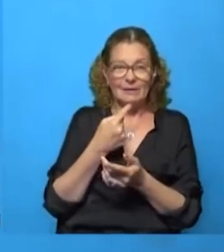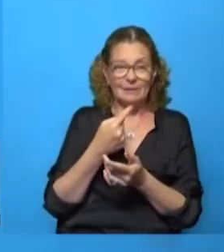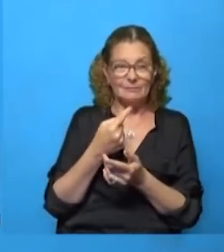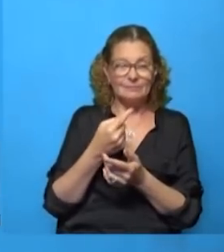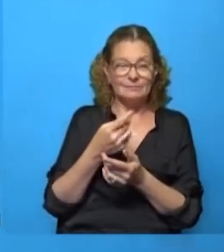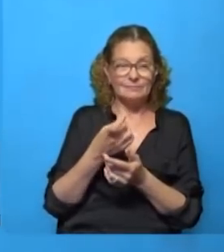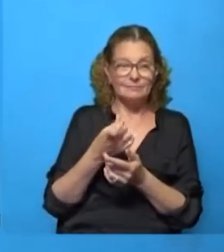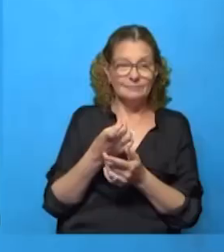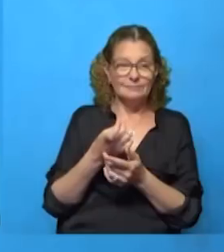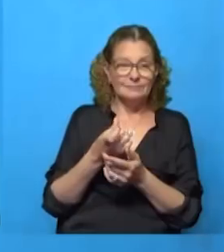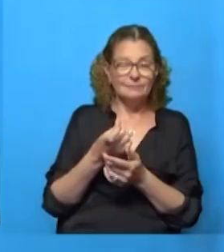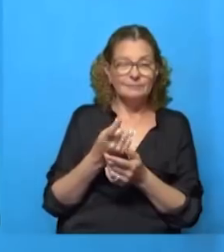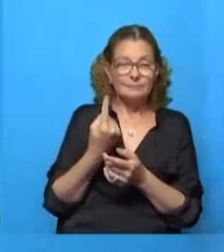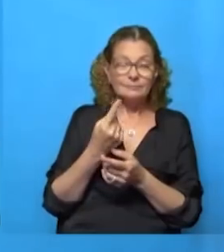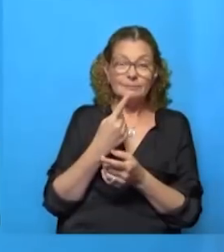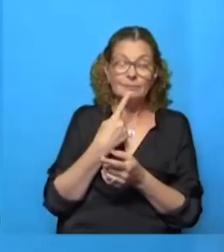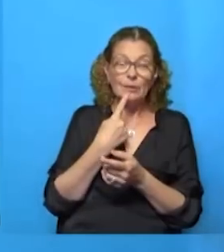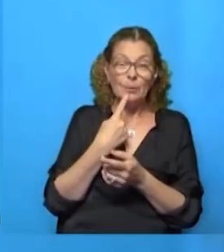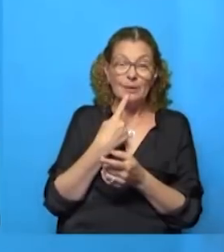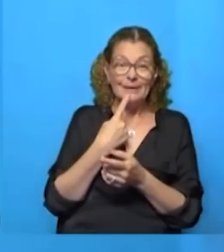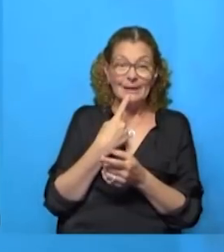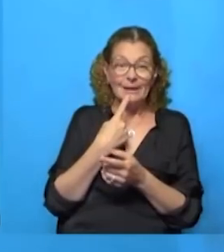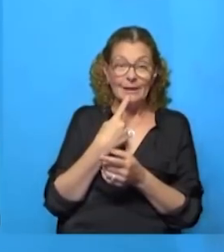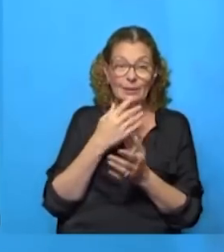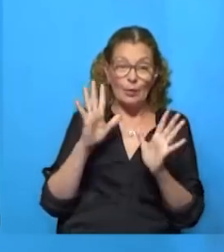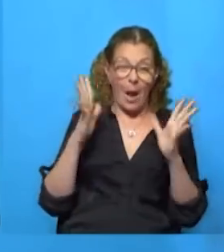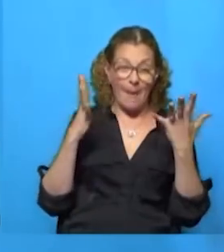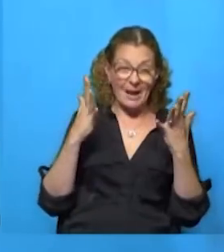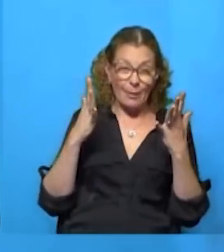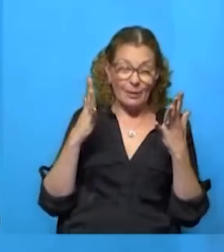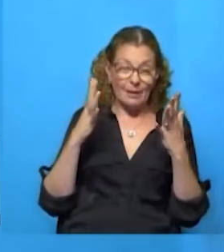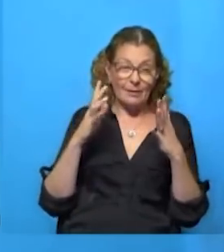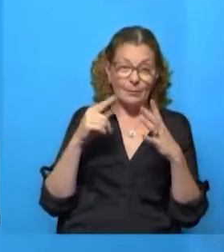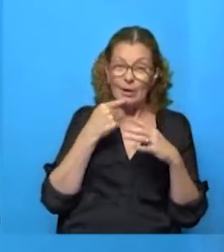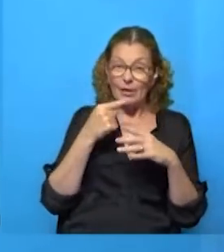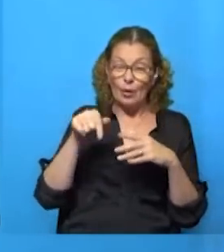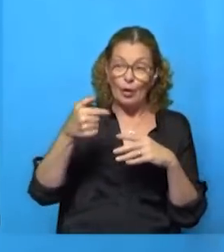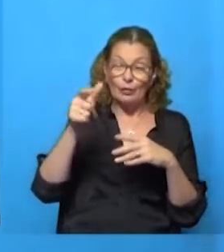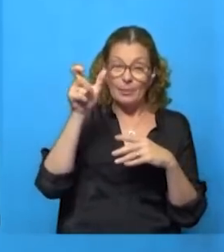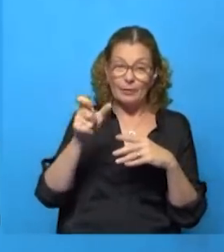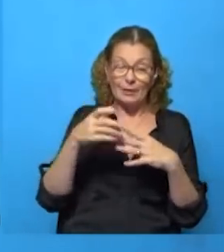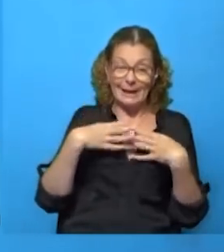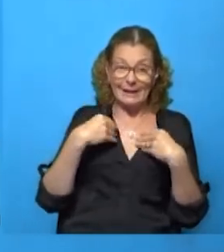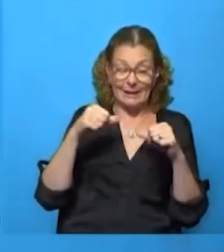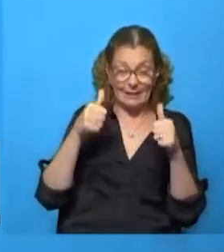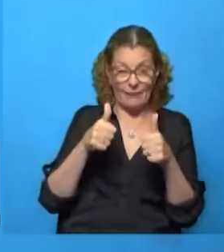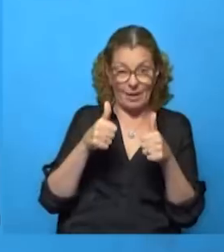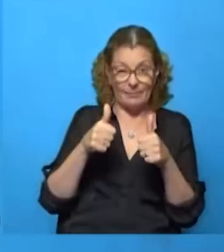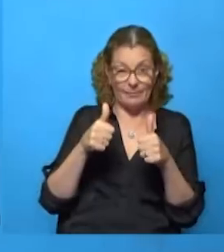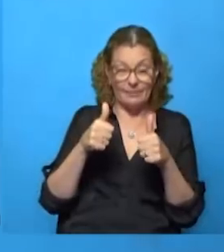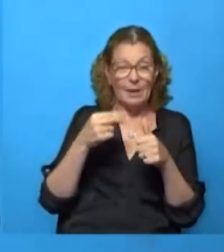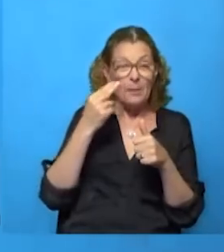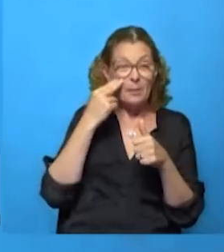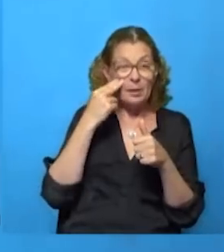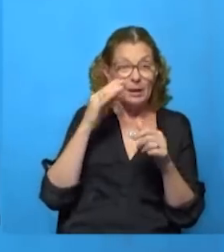a un político una política la lo aplaudan por lo que le dijo al otro y se sienten bien el